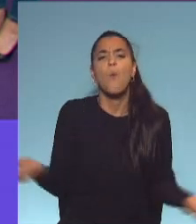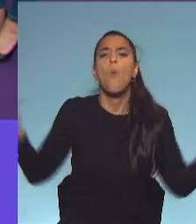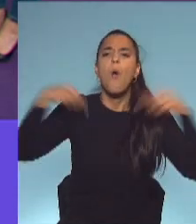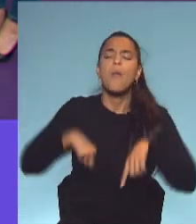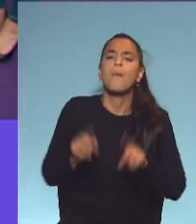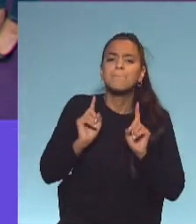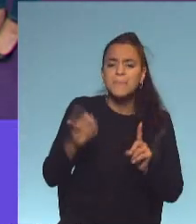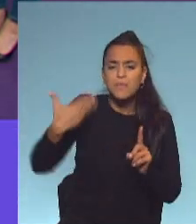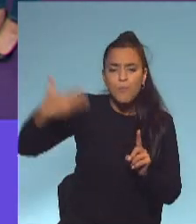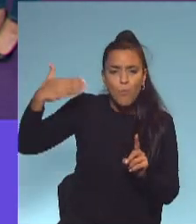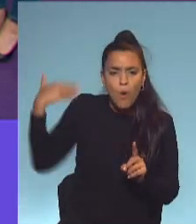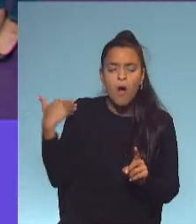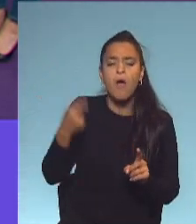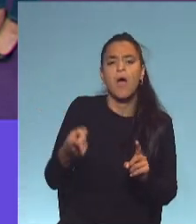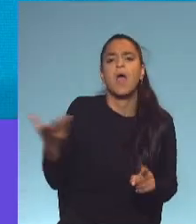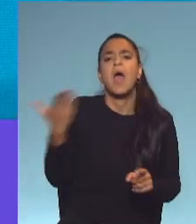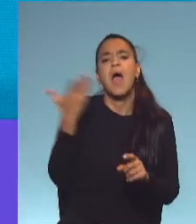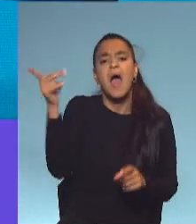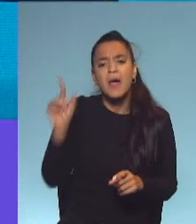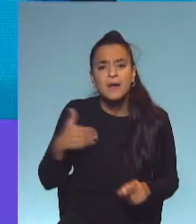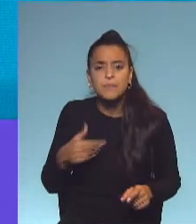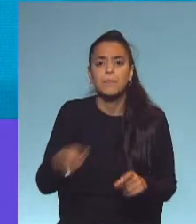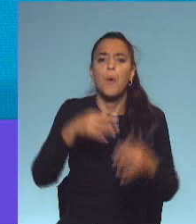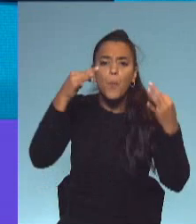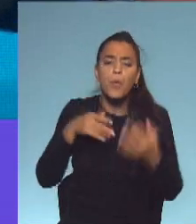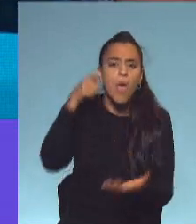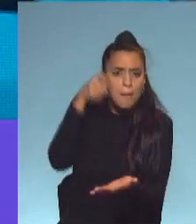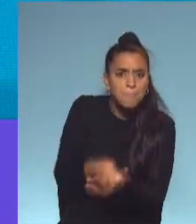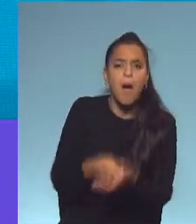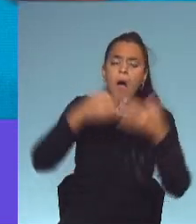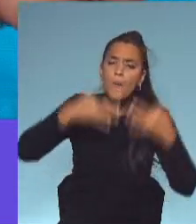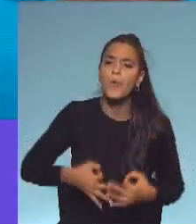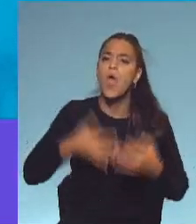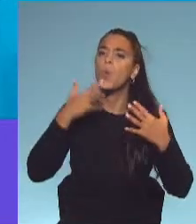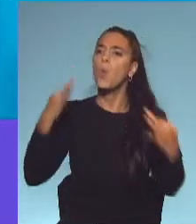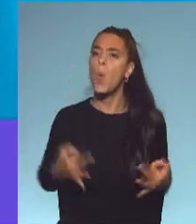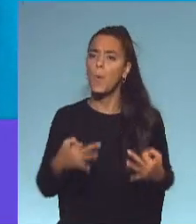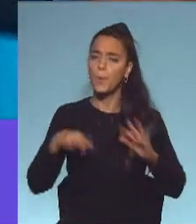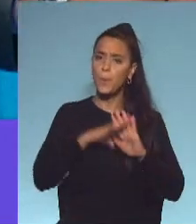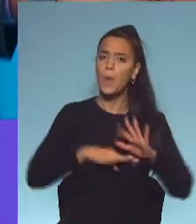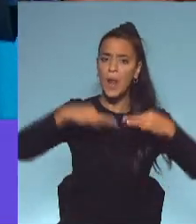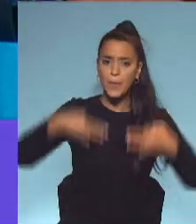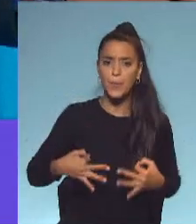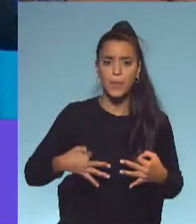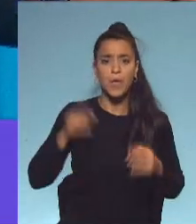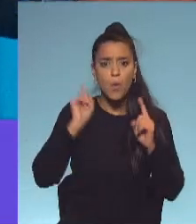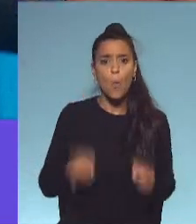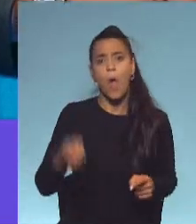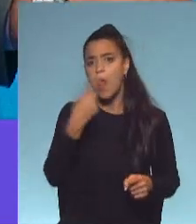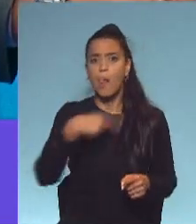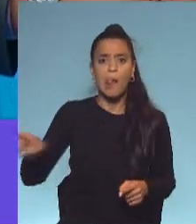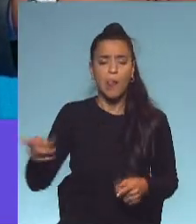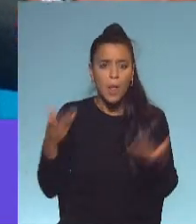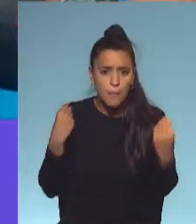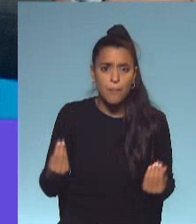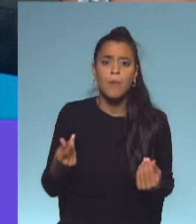siempre a un eje en la República Argentina, que el que hace bien las cosas, el que paga, el que está en regla, marche preso, ¿no? Porque el que no